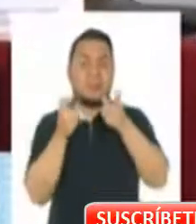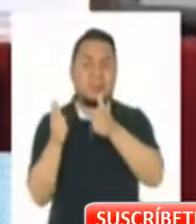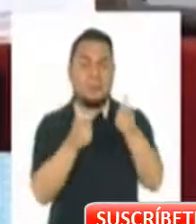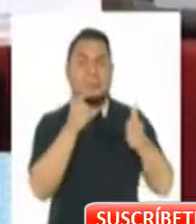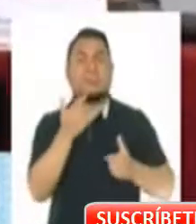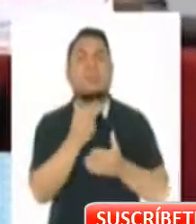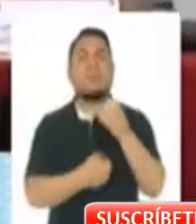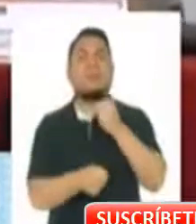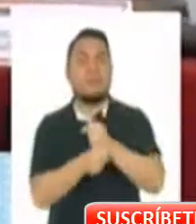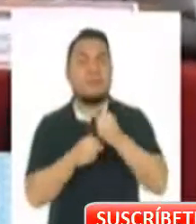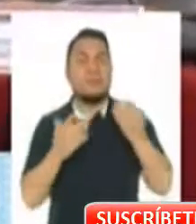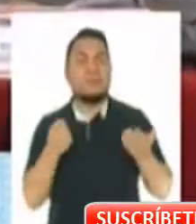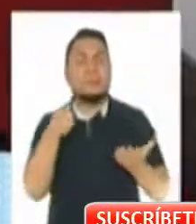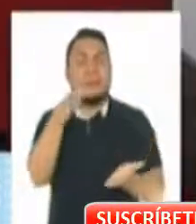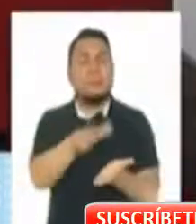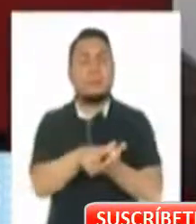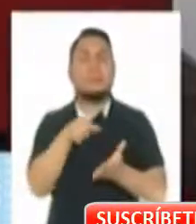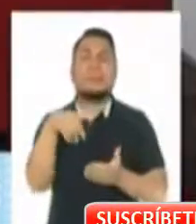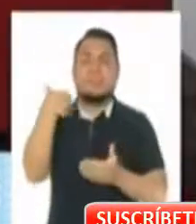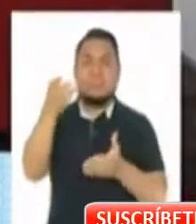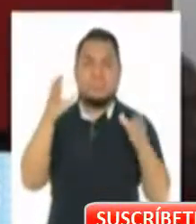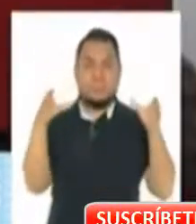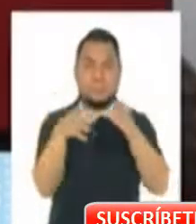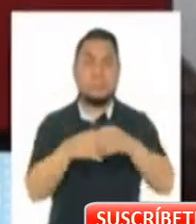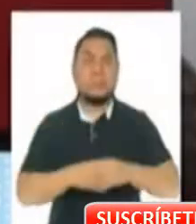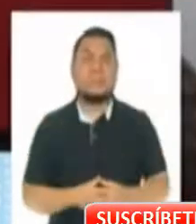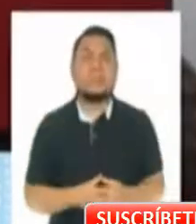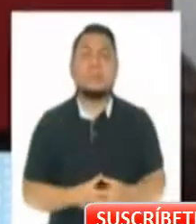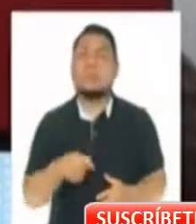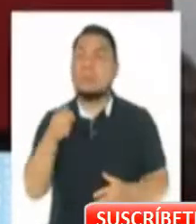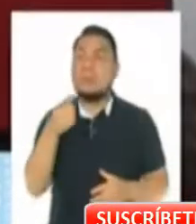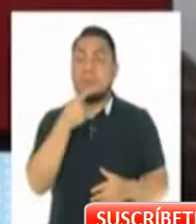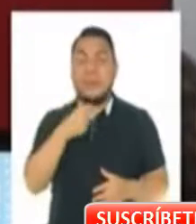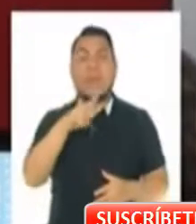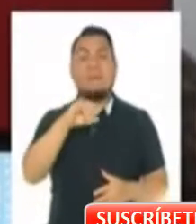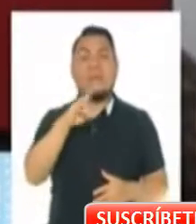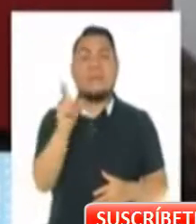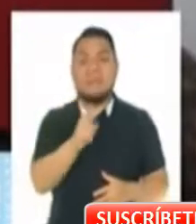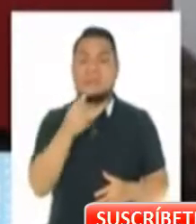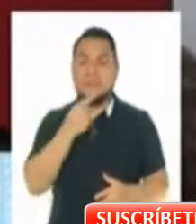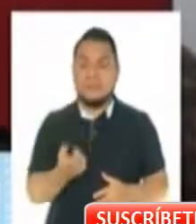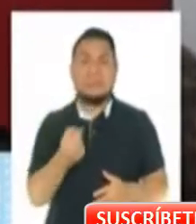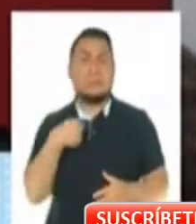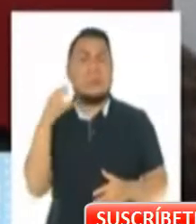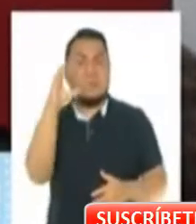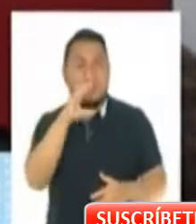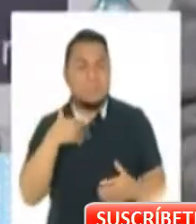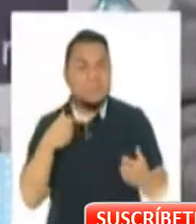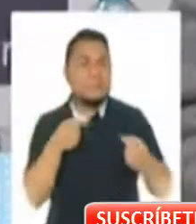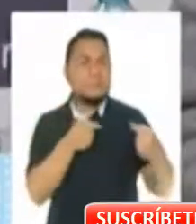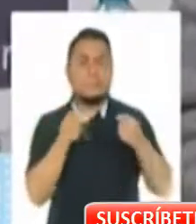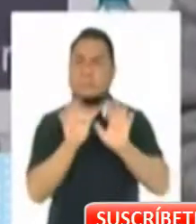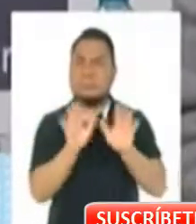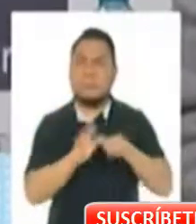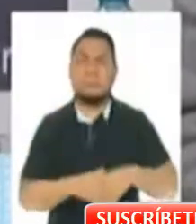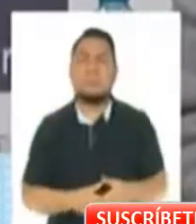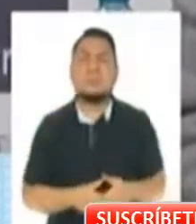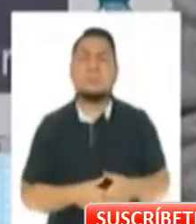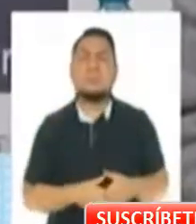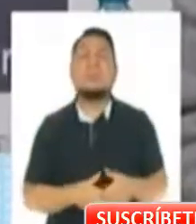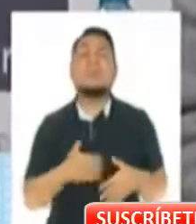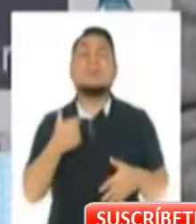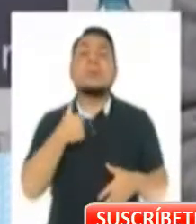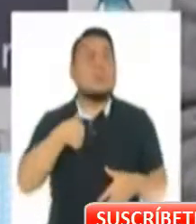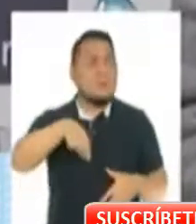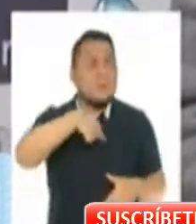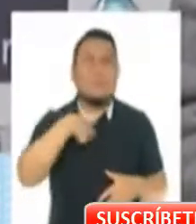regula la cuestión de confianza aprobada en el Parlamento. Vázquez Chupirín aseguró que no buscan confrontación. Es nuestro